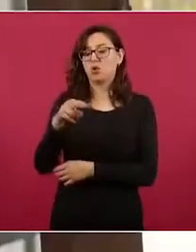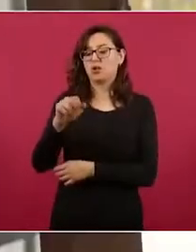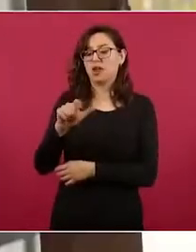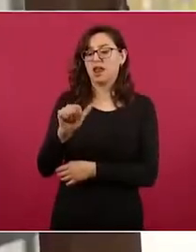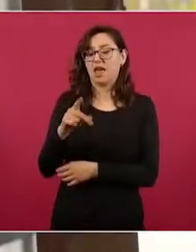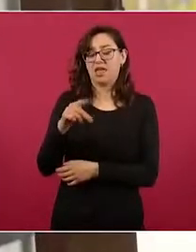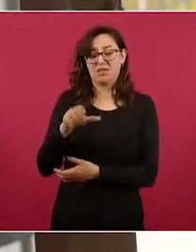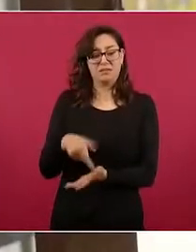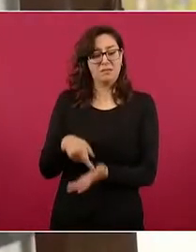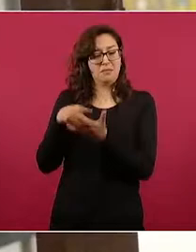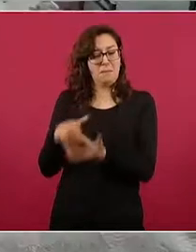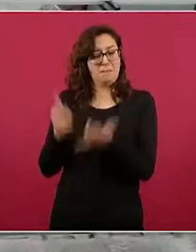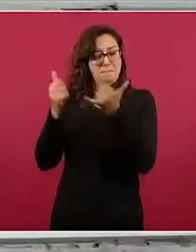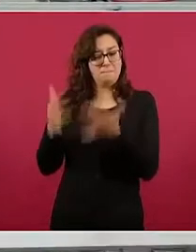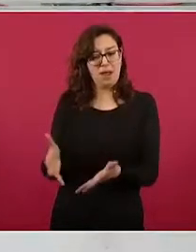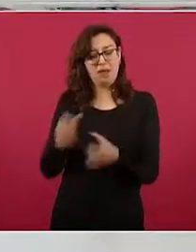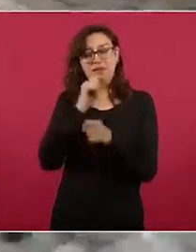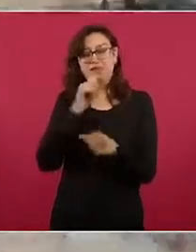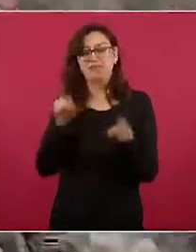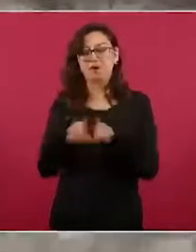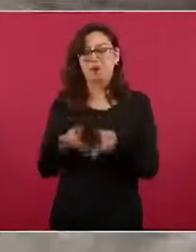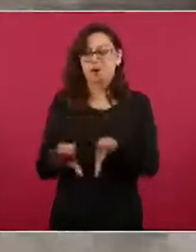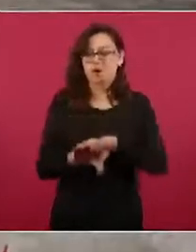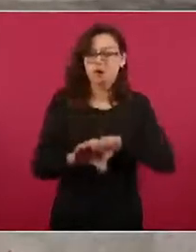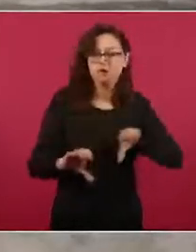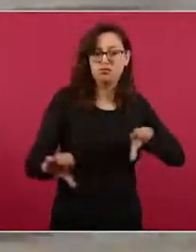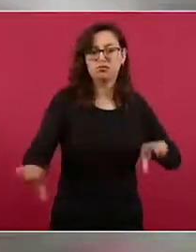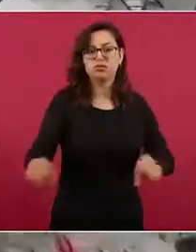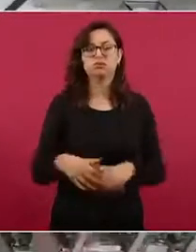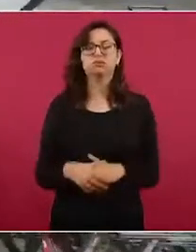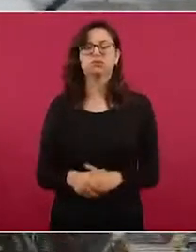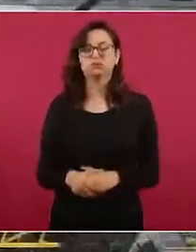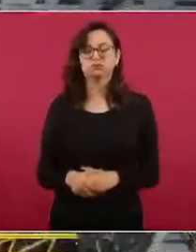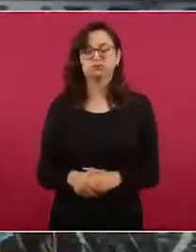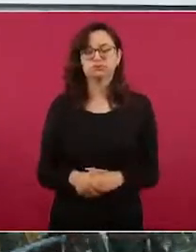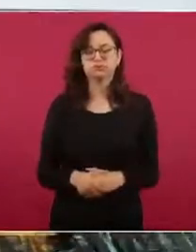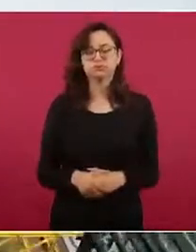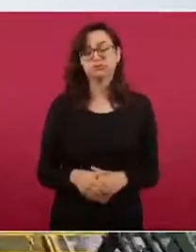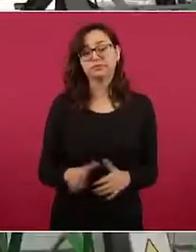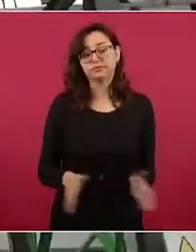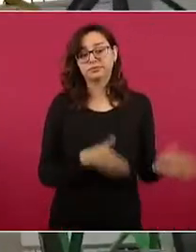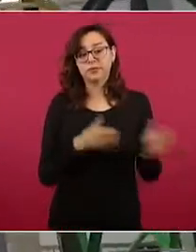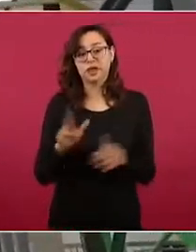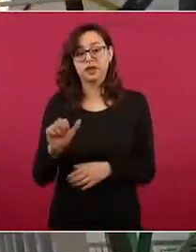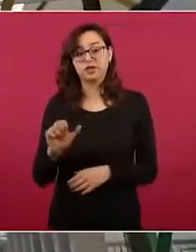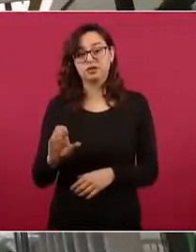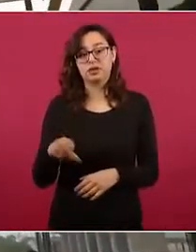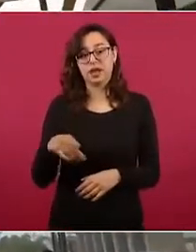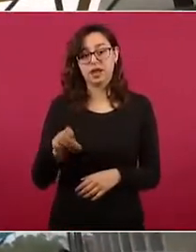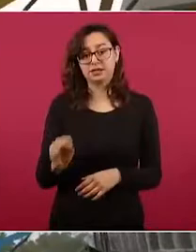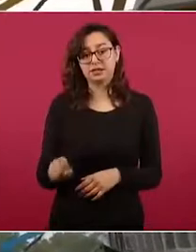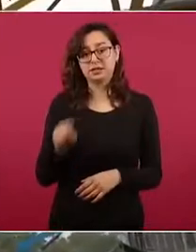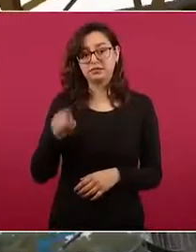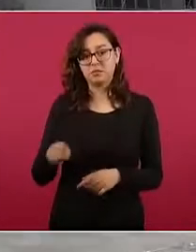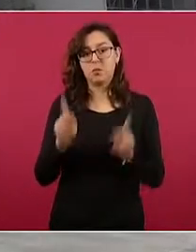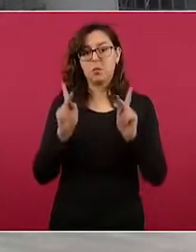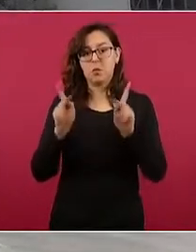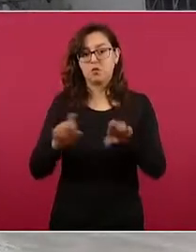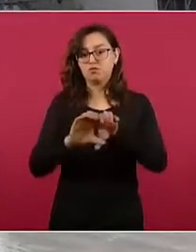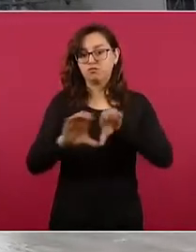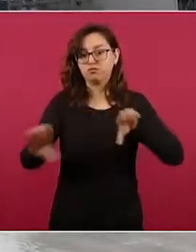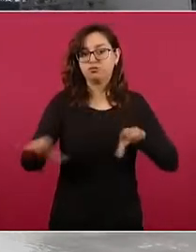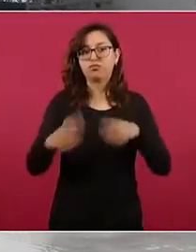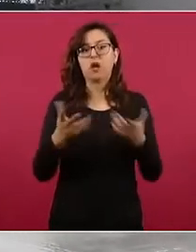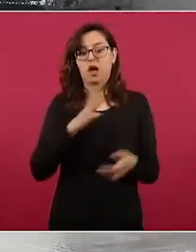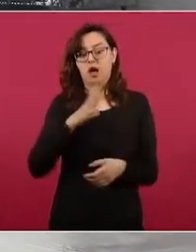y continúa el montaje de tuberías en el área de efluentes. En la zona de racks, se trabaja en la colocación de puentes y tubería y avanza